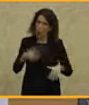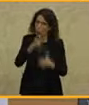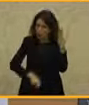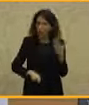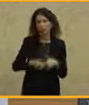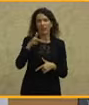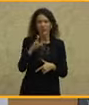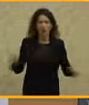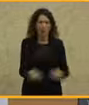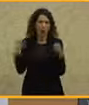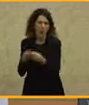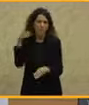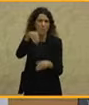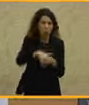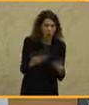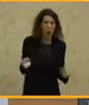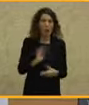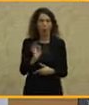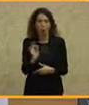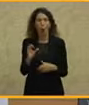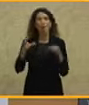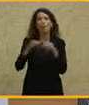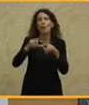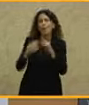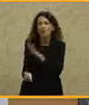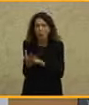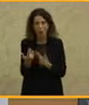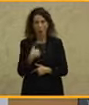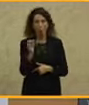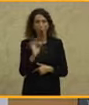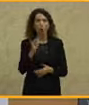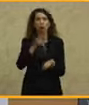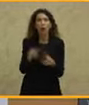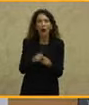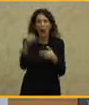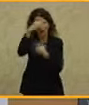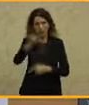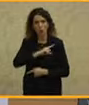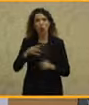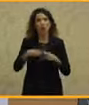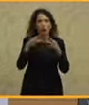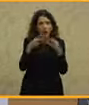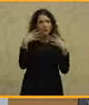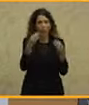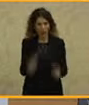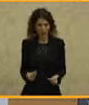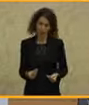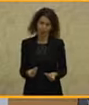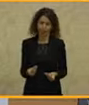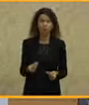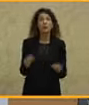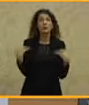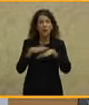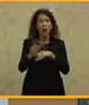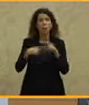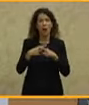sangrante que se vulneren derechos como votar, formar una familia o disponer de una atención social y sanitaria adecuadas,